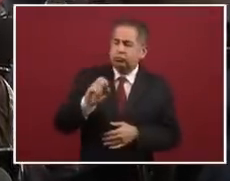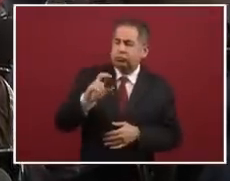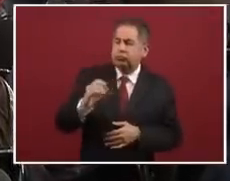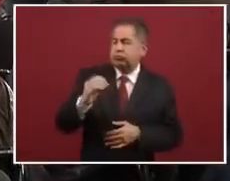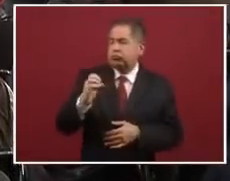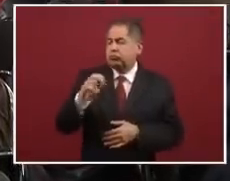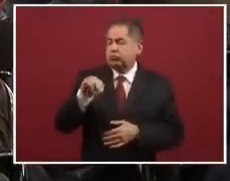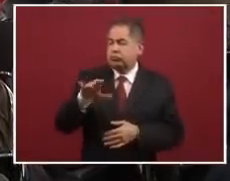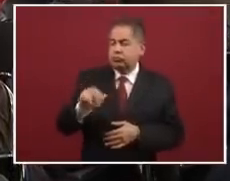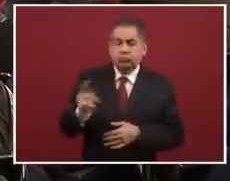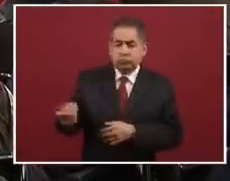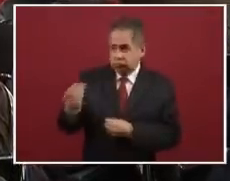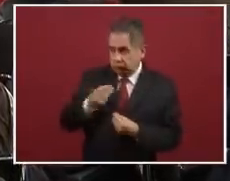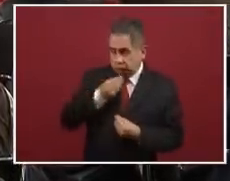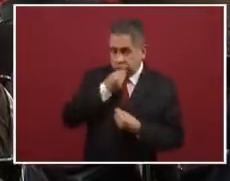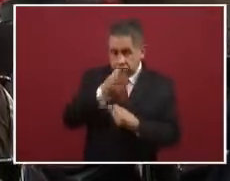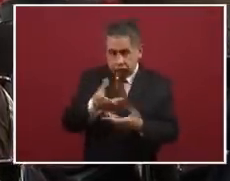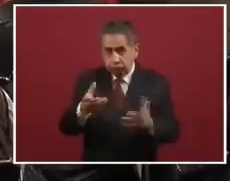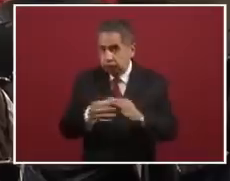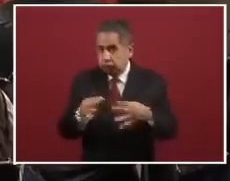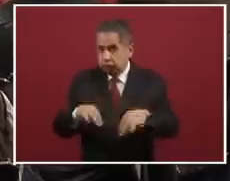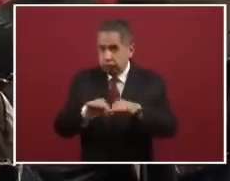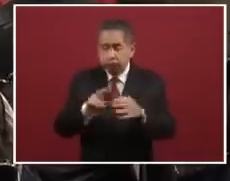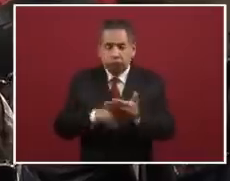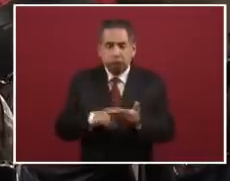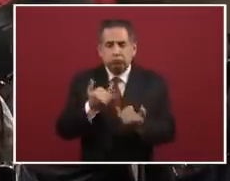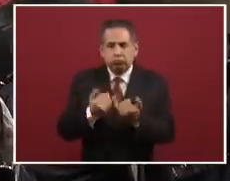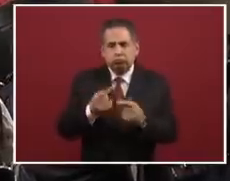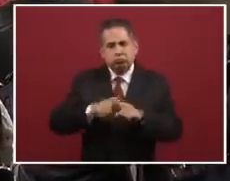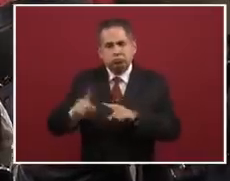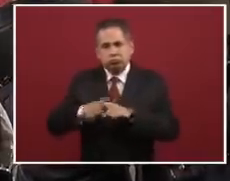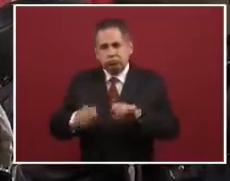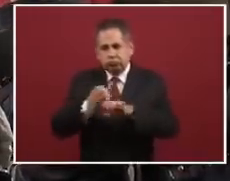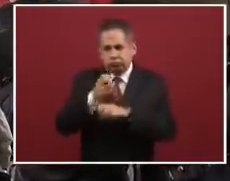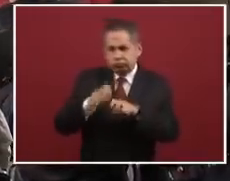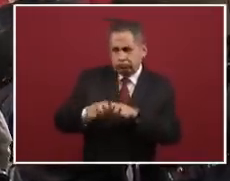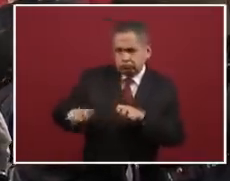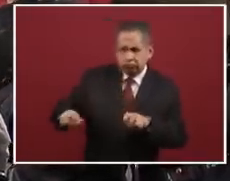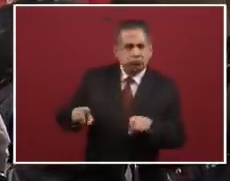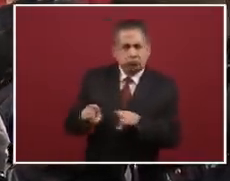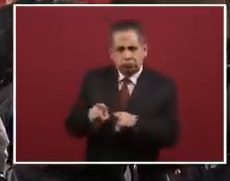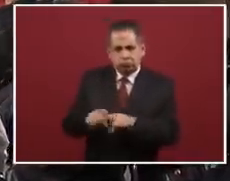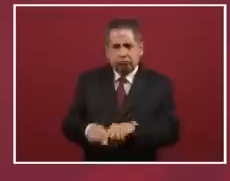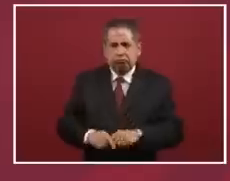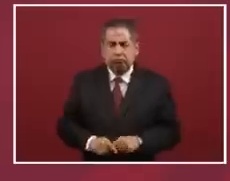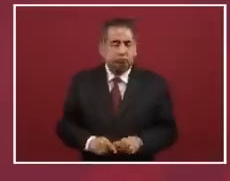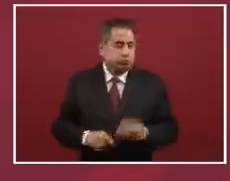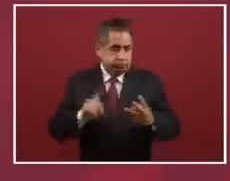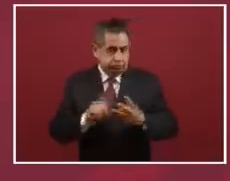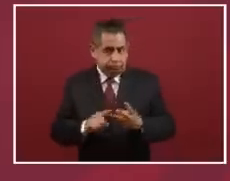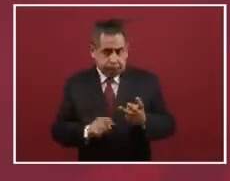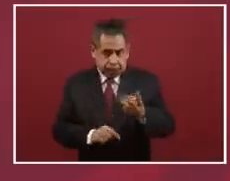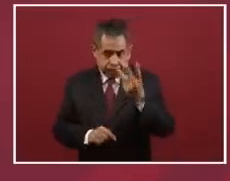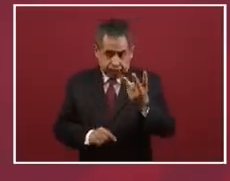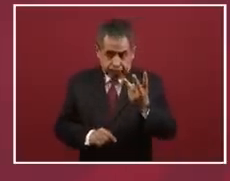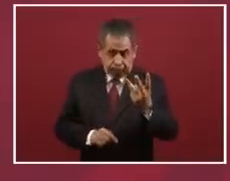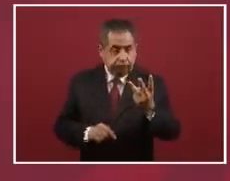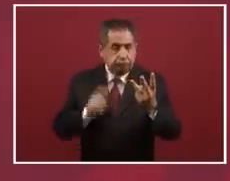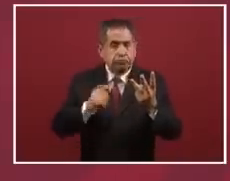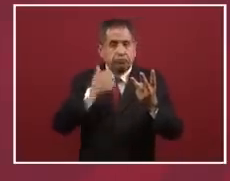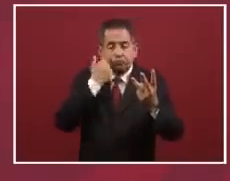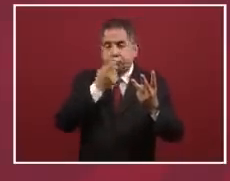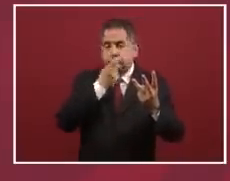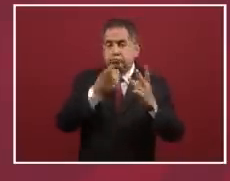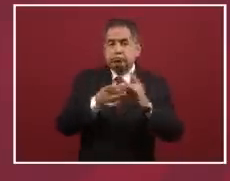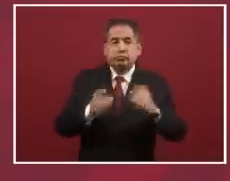alguna información muy valiosa en este momento, y lo mismo ocurre en varios de los estados aquí presentes. El tercer elemento que queremos significar es